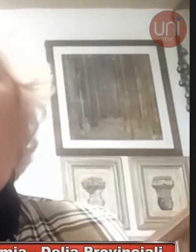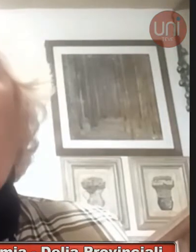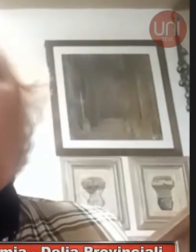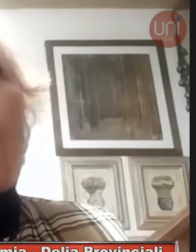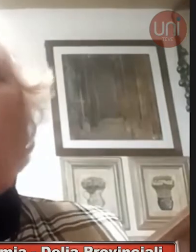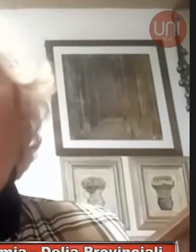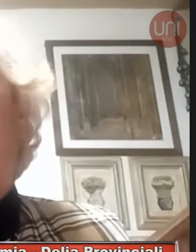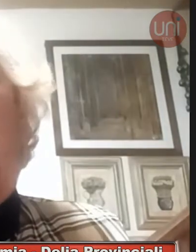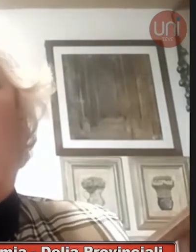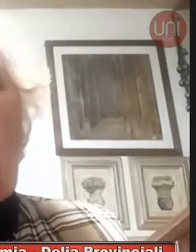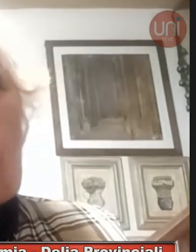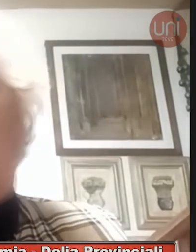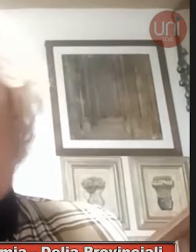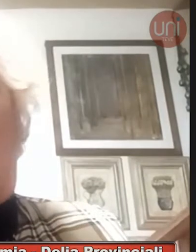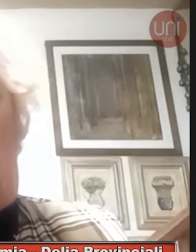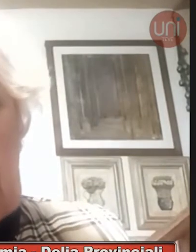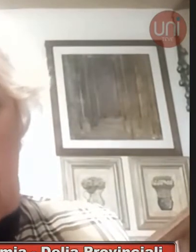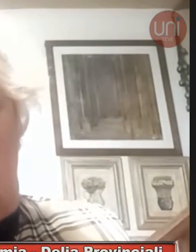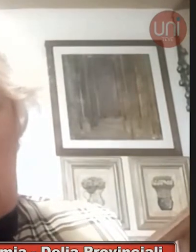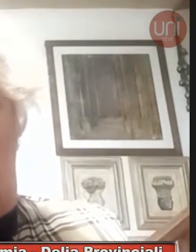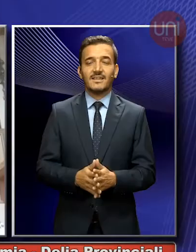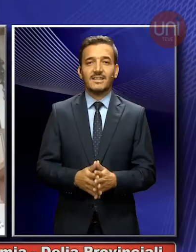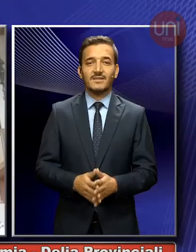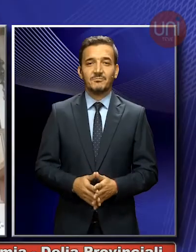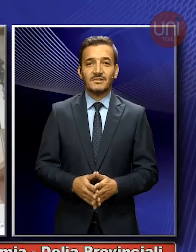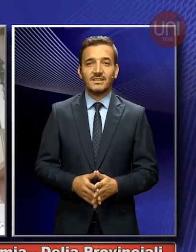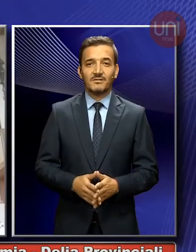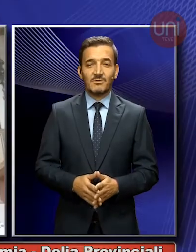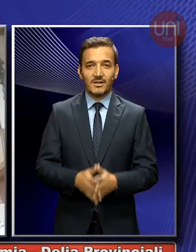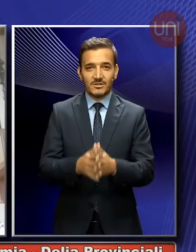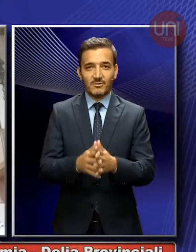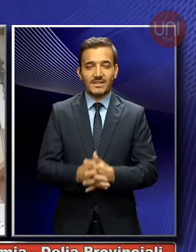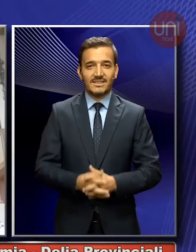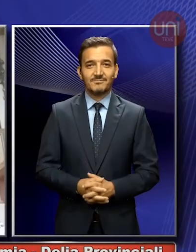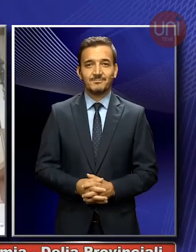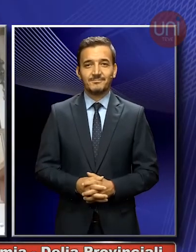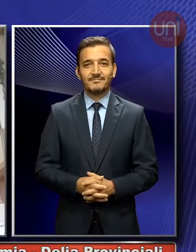con un alto nivel de trabajo. Muchas gracias, Delia. Que tenga una buena noche y muy atenta.